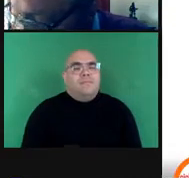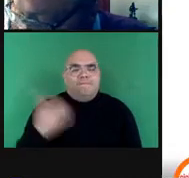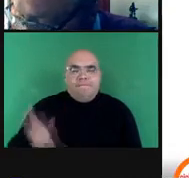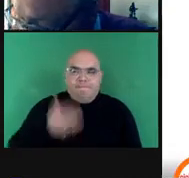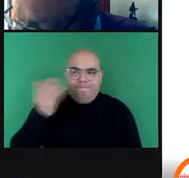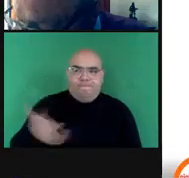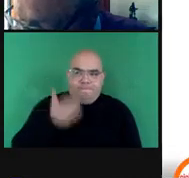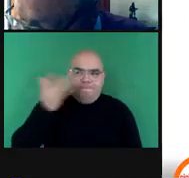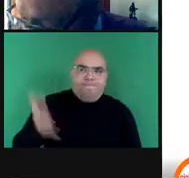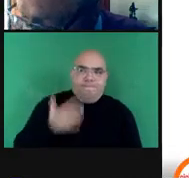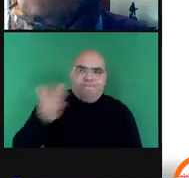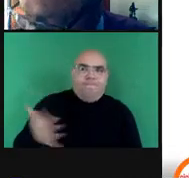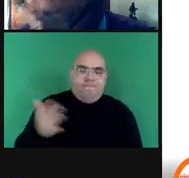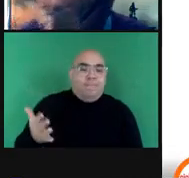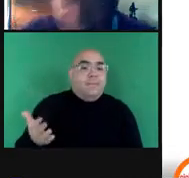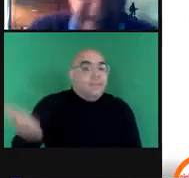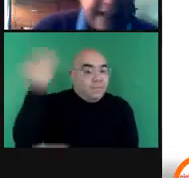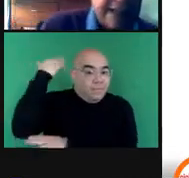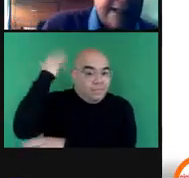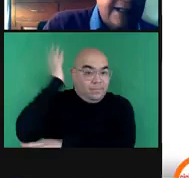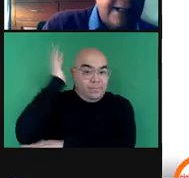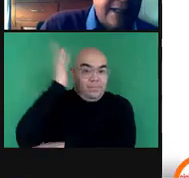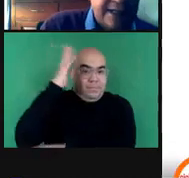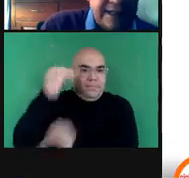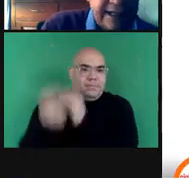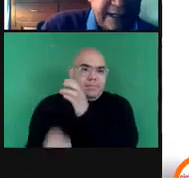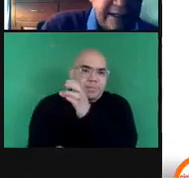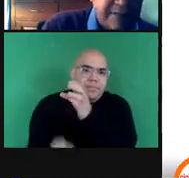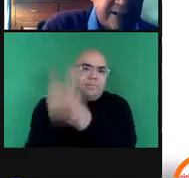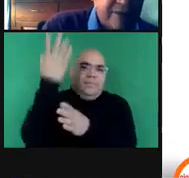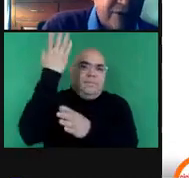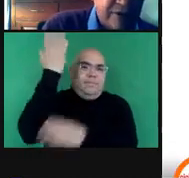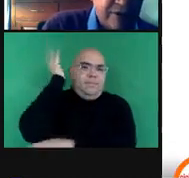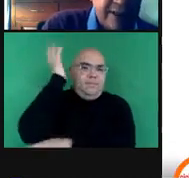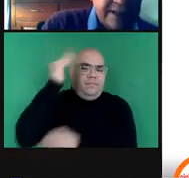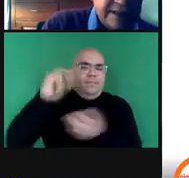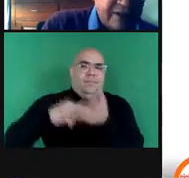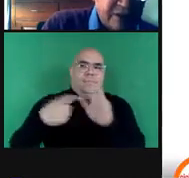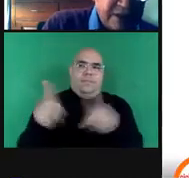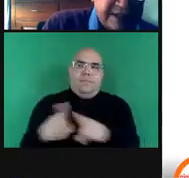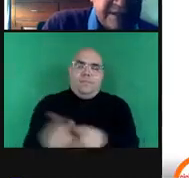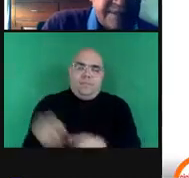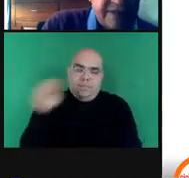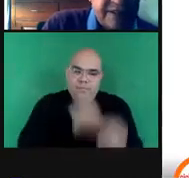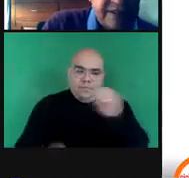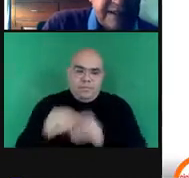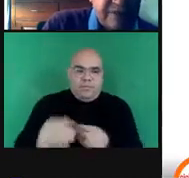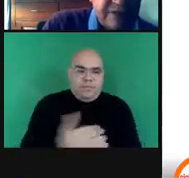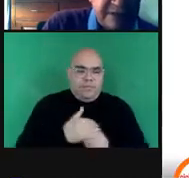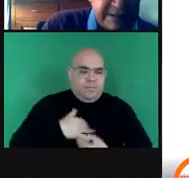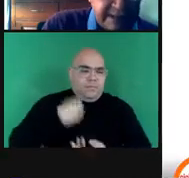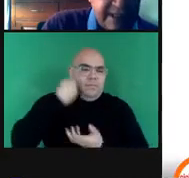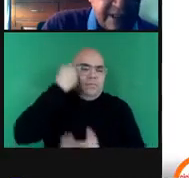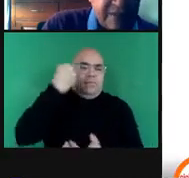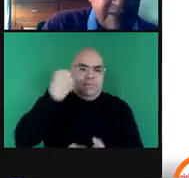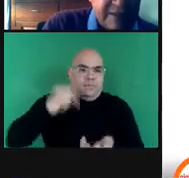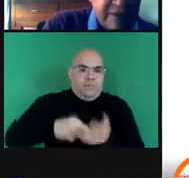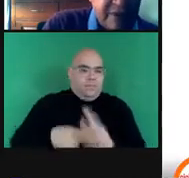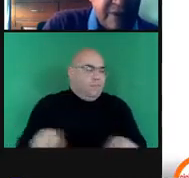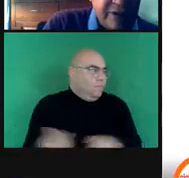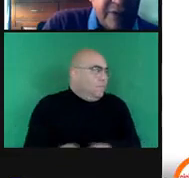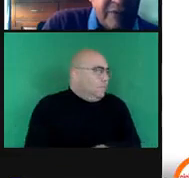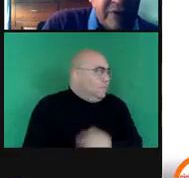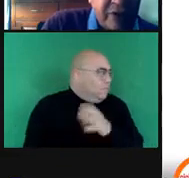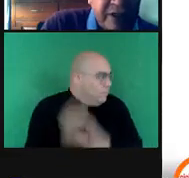la expositora anterior, que hablaba de crear el patrimonio. Es decir, con estas expresiones se está creando